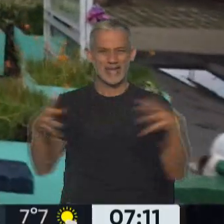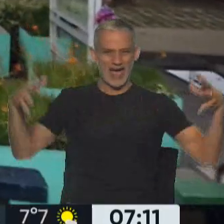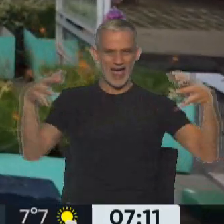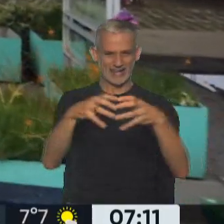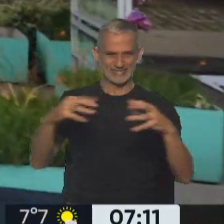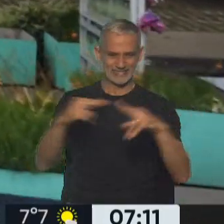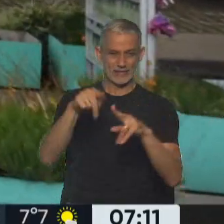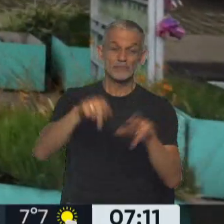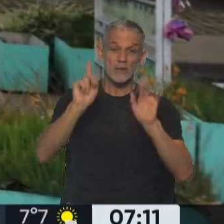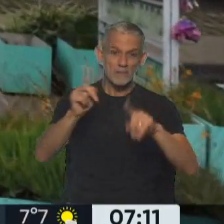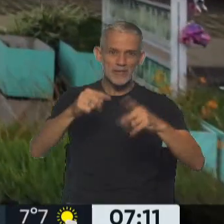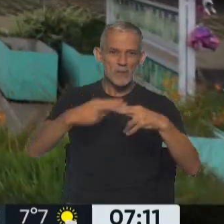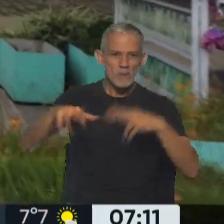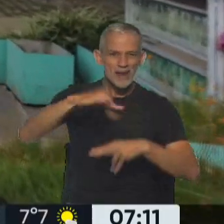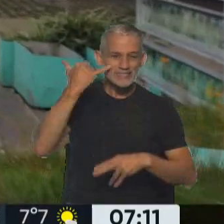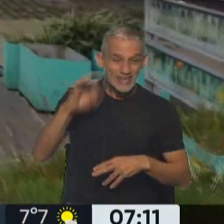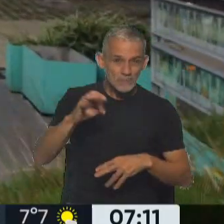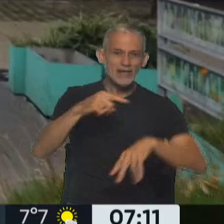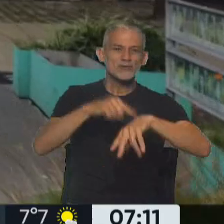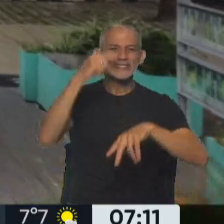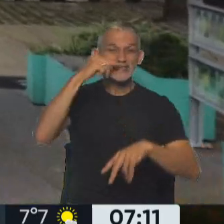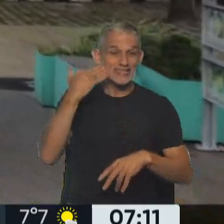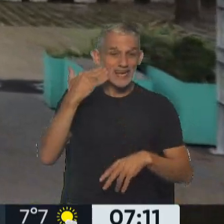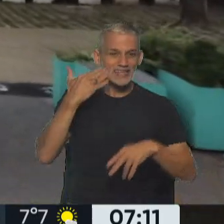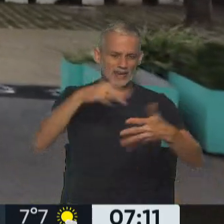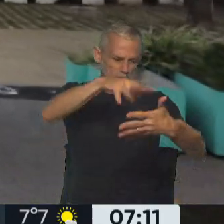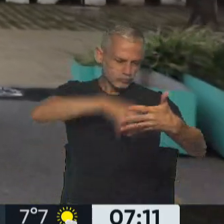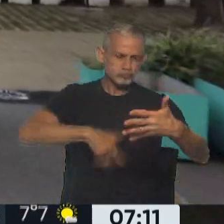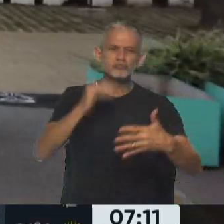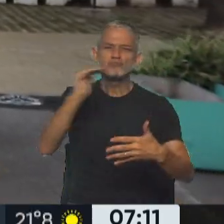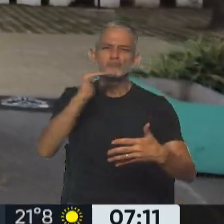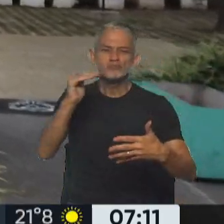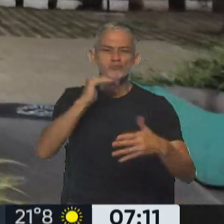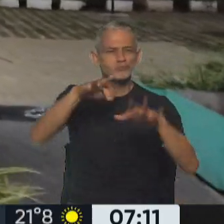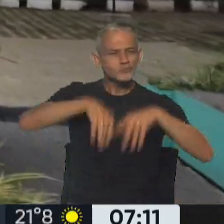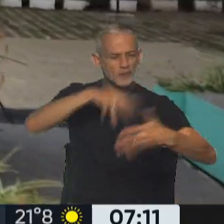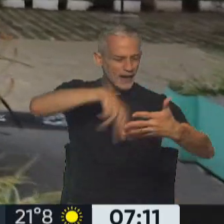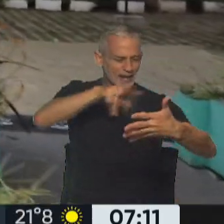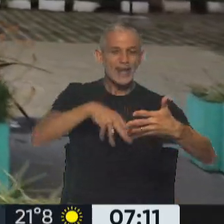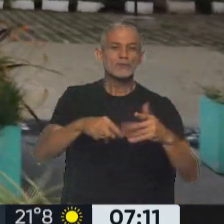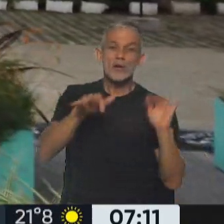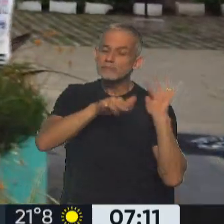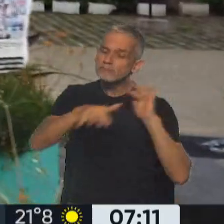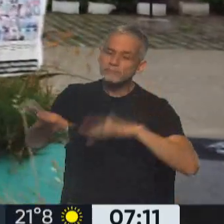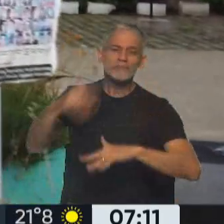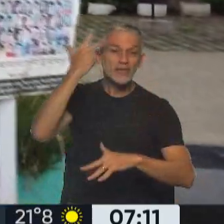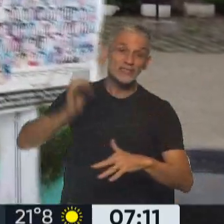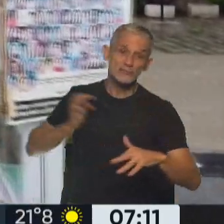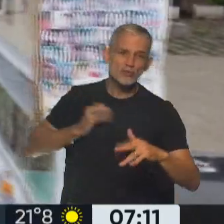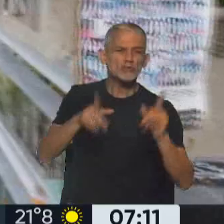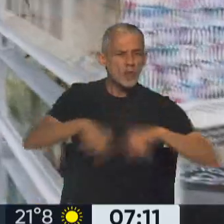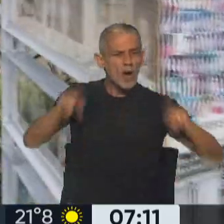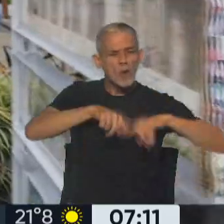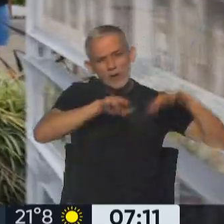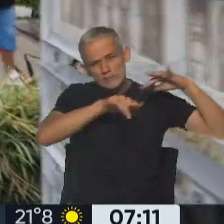pero a las 7 de la tarde, a las 19, se espera la lectura del documento para dar inicio a la movilización, la que se hace desde hace 18 años,